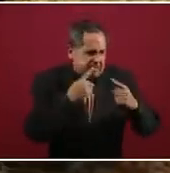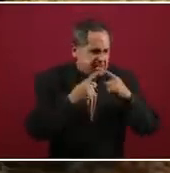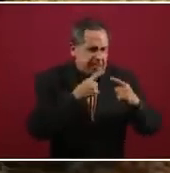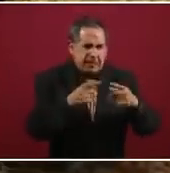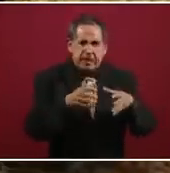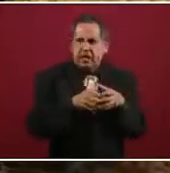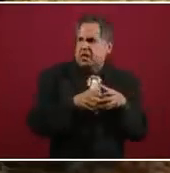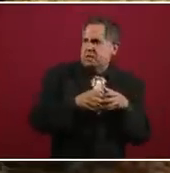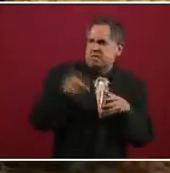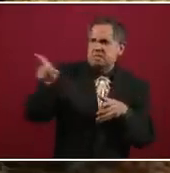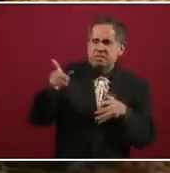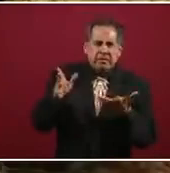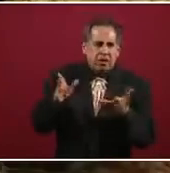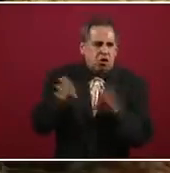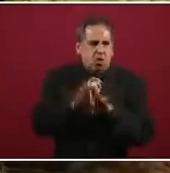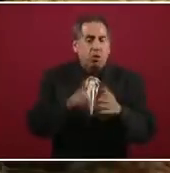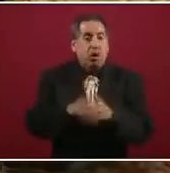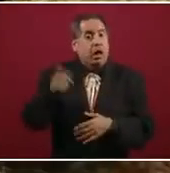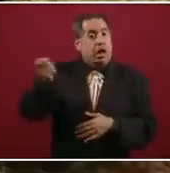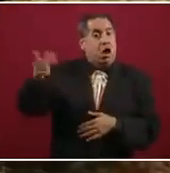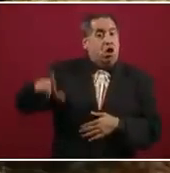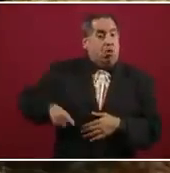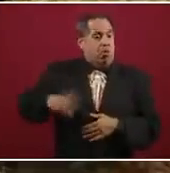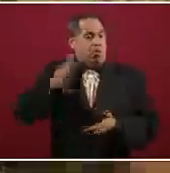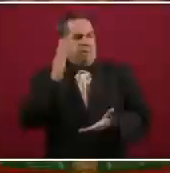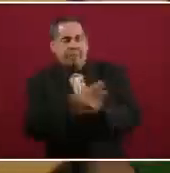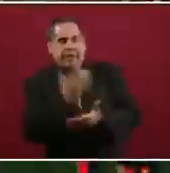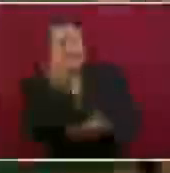detener dicha conspiración.